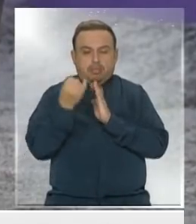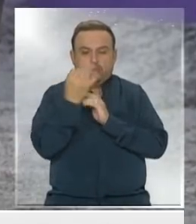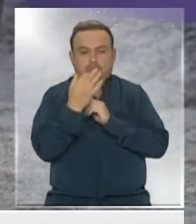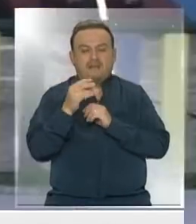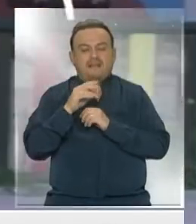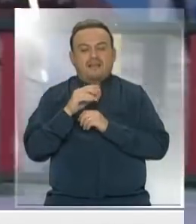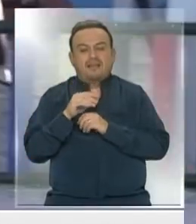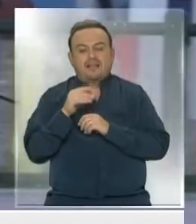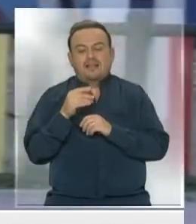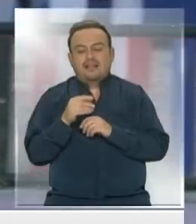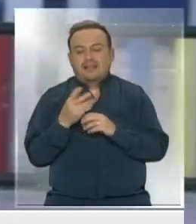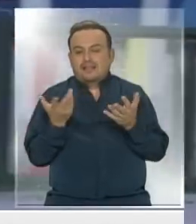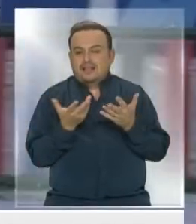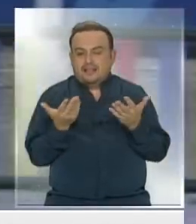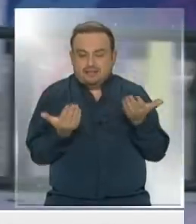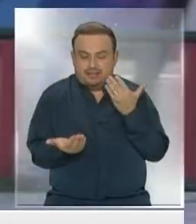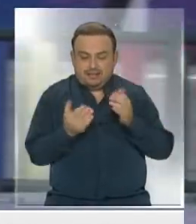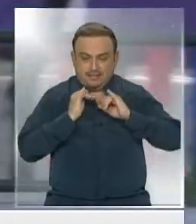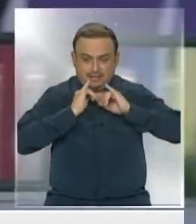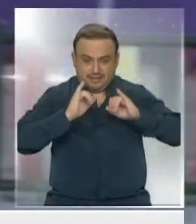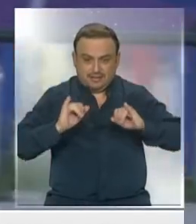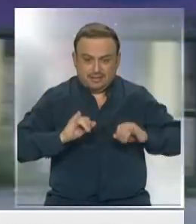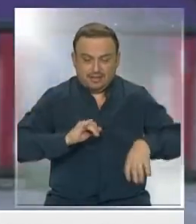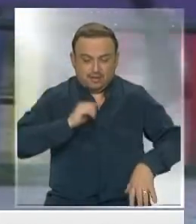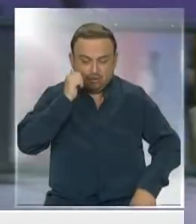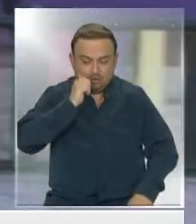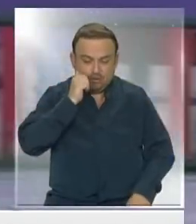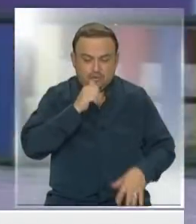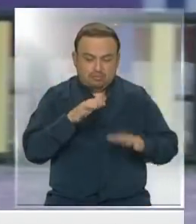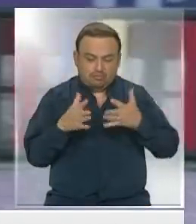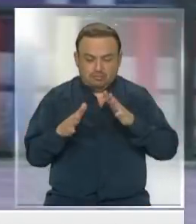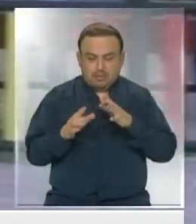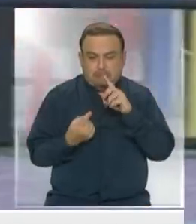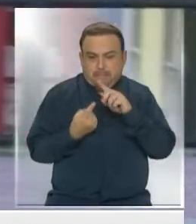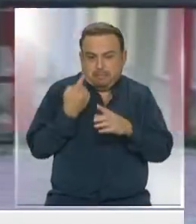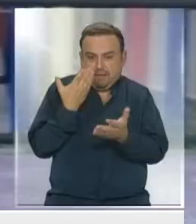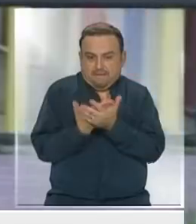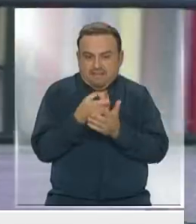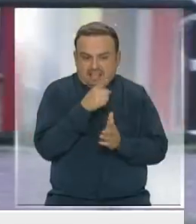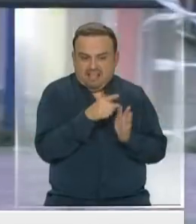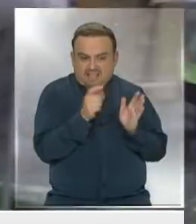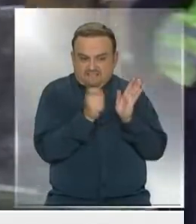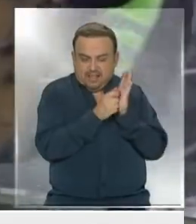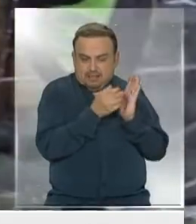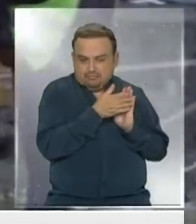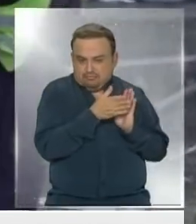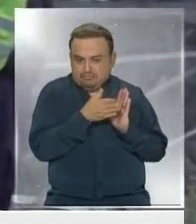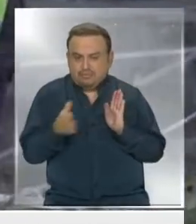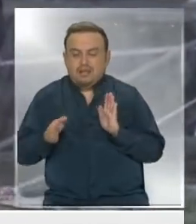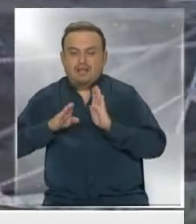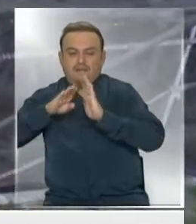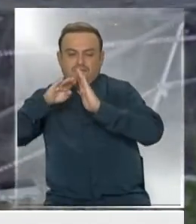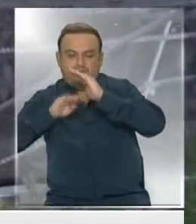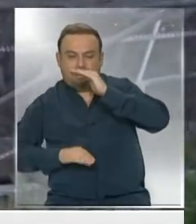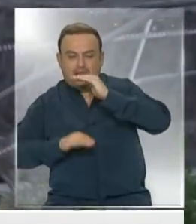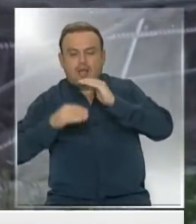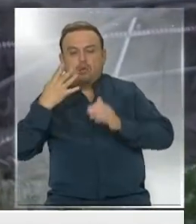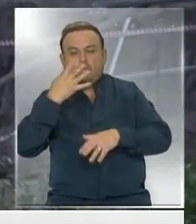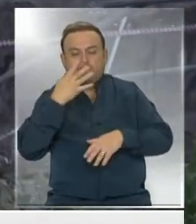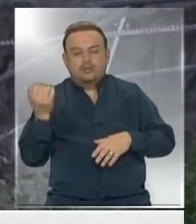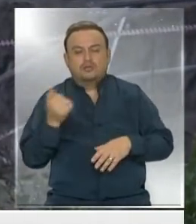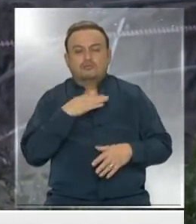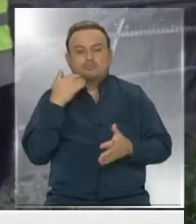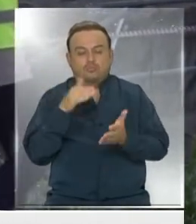porque el balance de muertos diarios estuvo por primera vez desde esa fecha por debajo de los